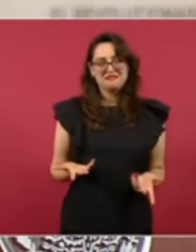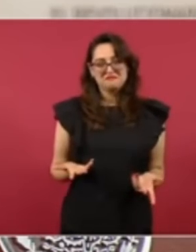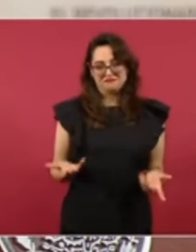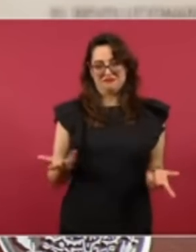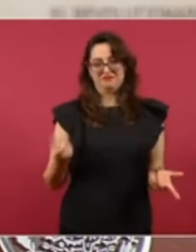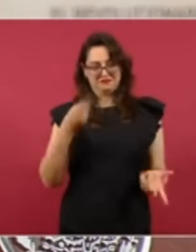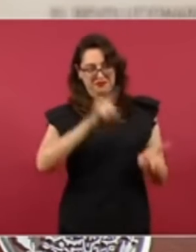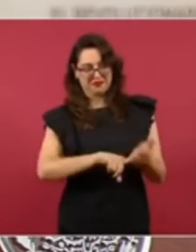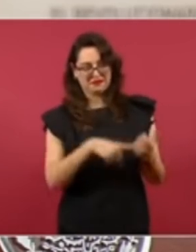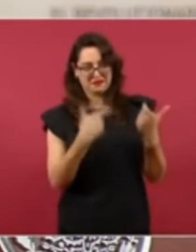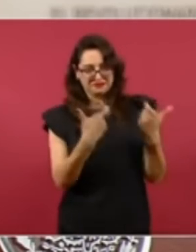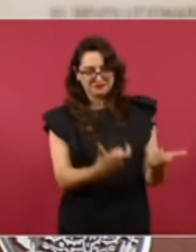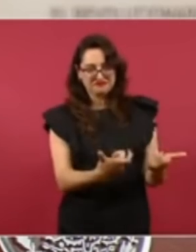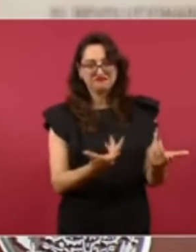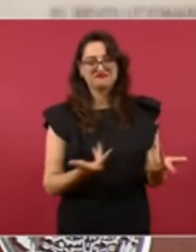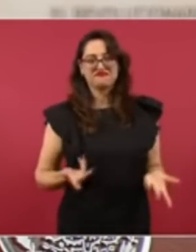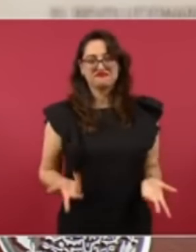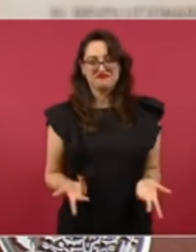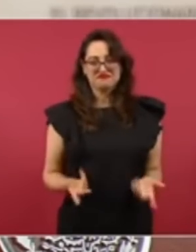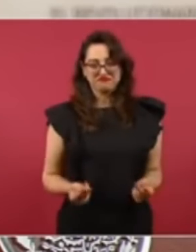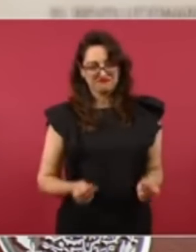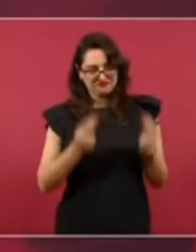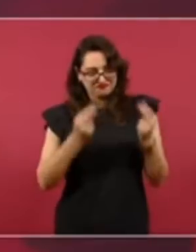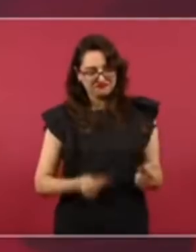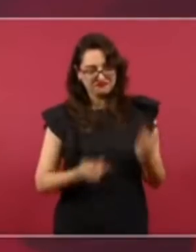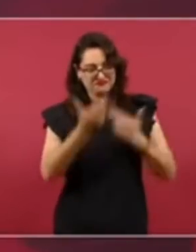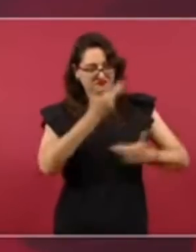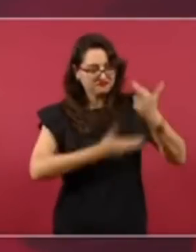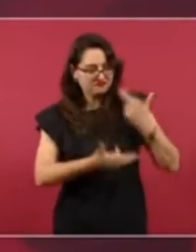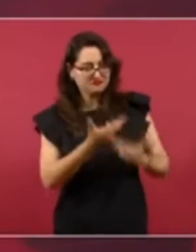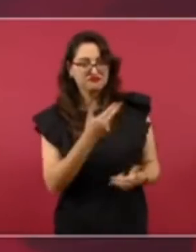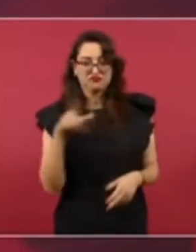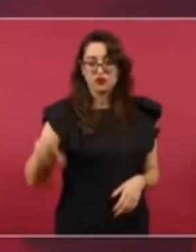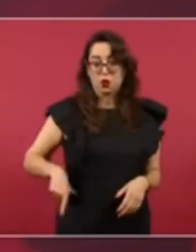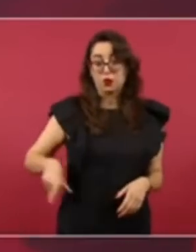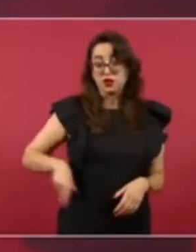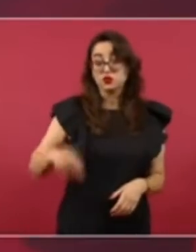maneja el gobierno en los bancos.